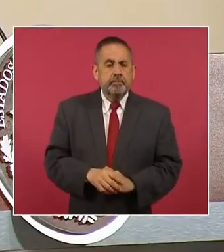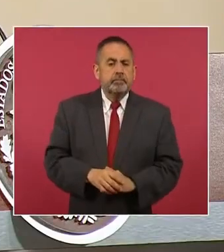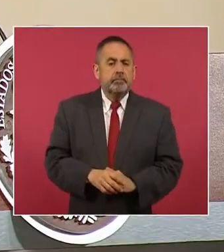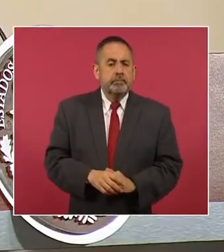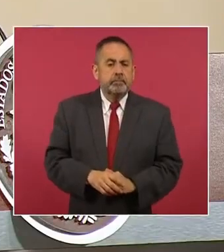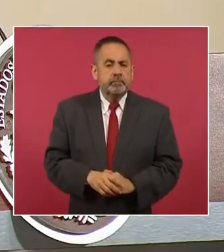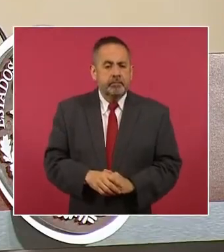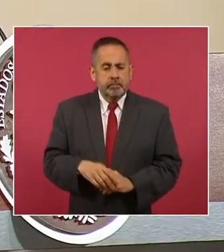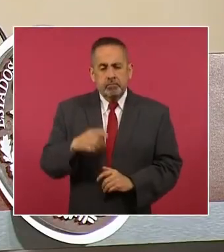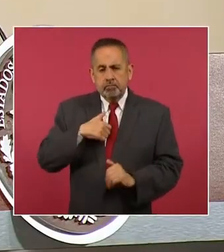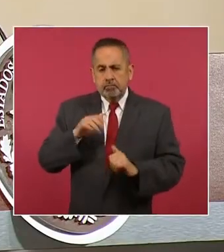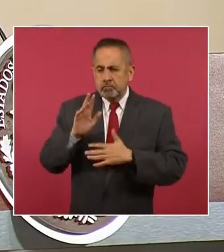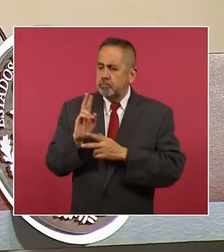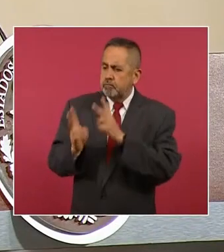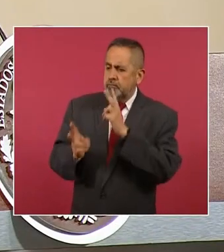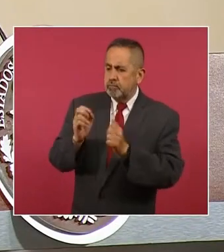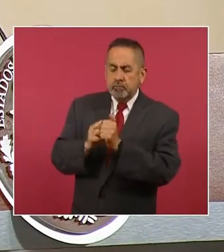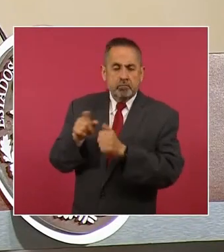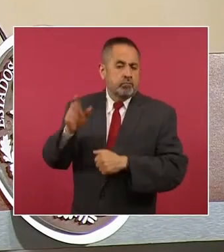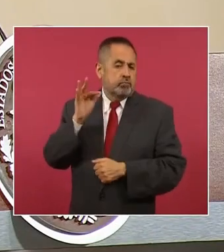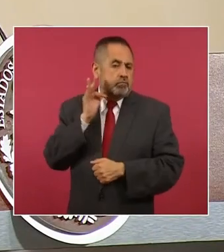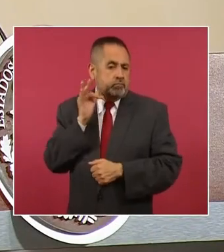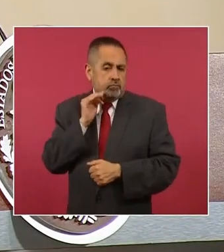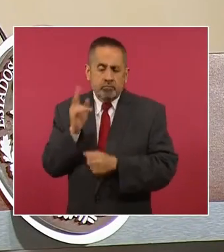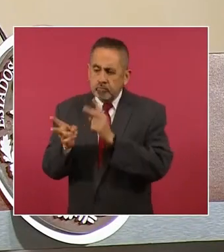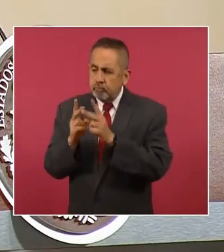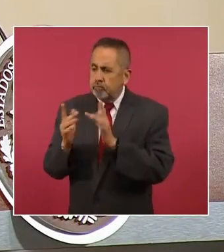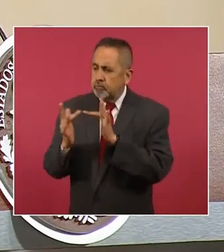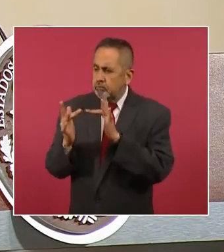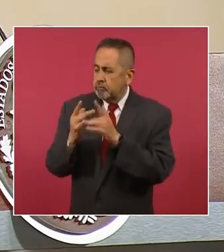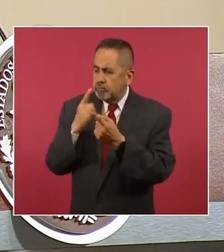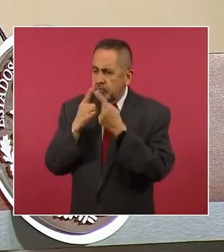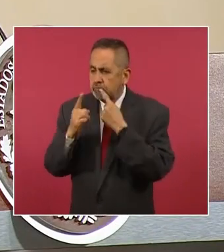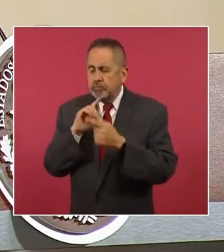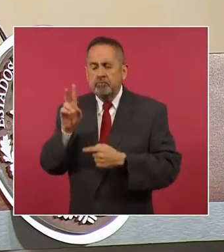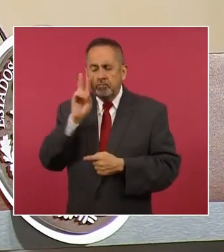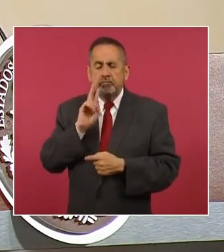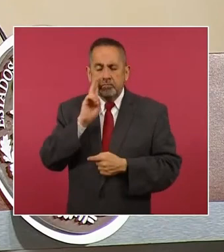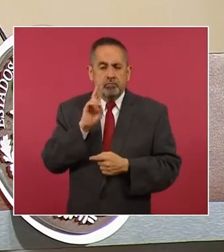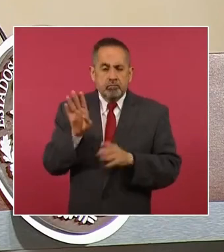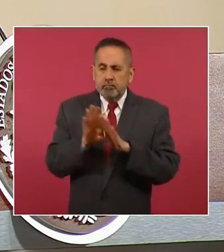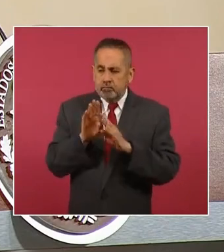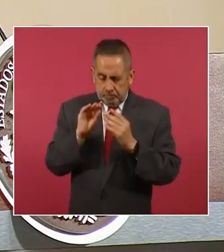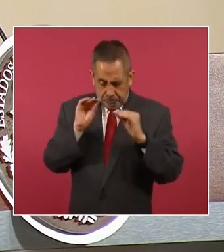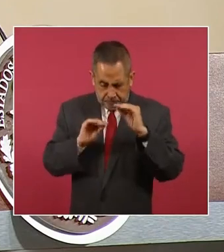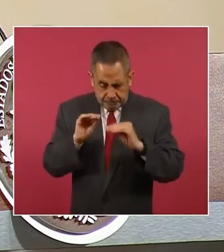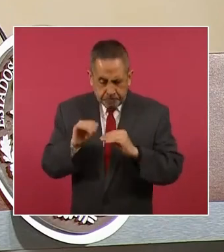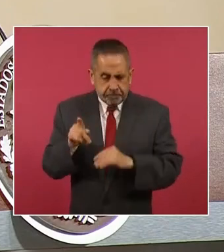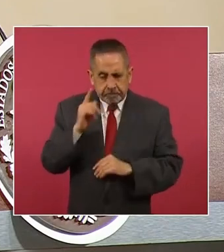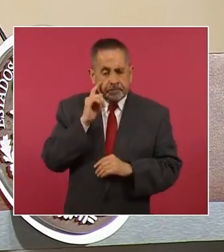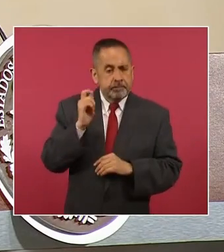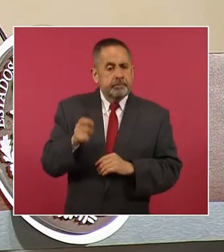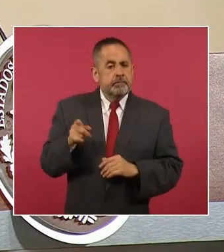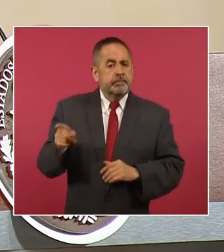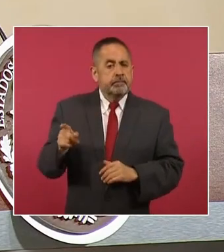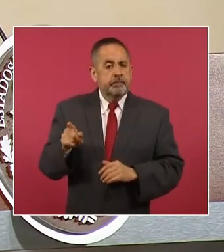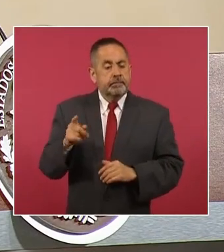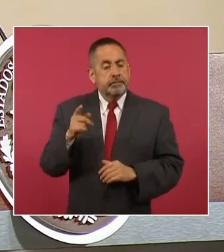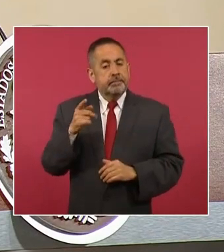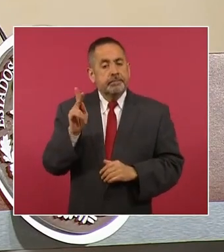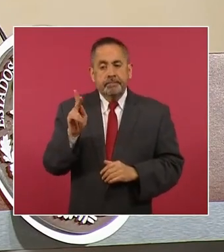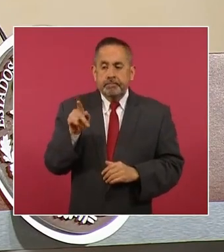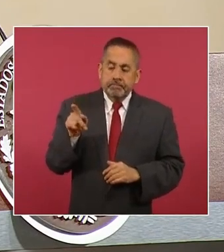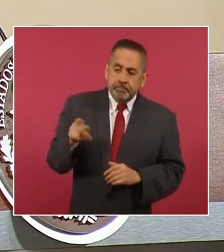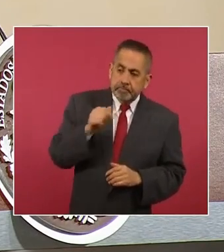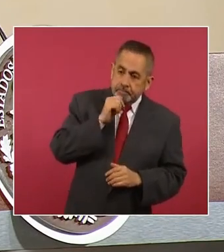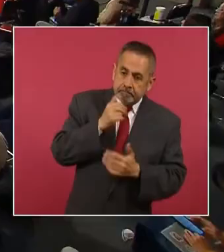Nos comprometimos con ella a hacer la revisión y la actualización, pero en